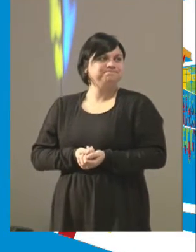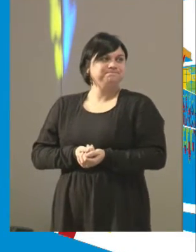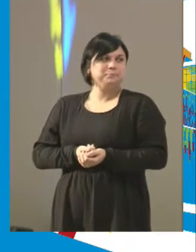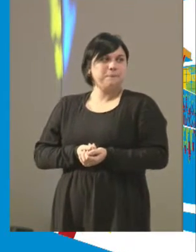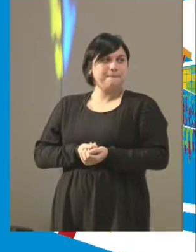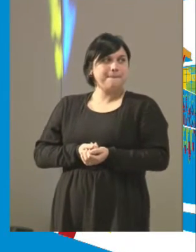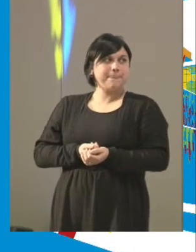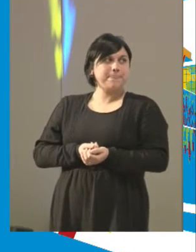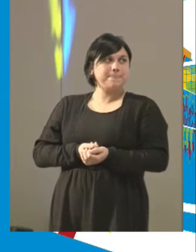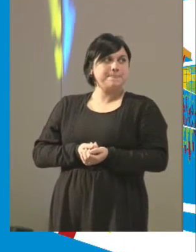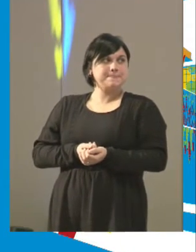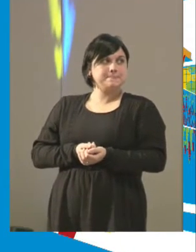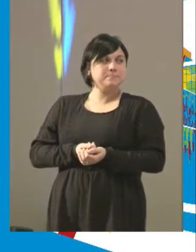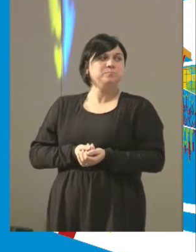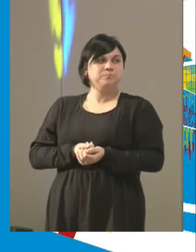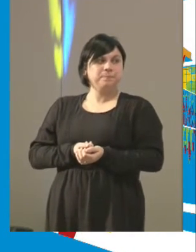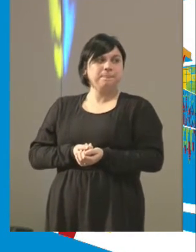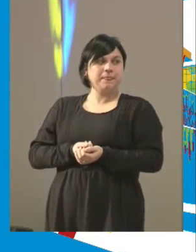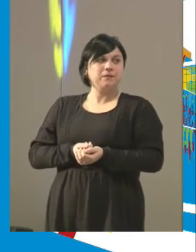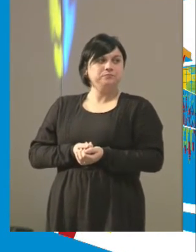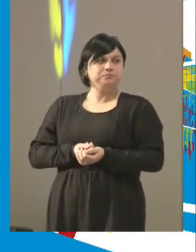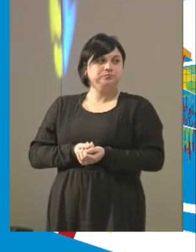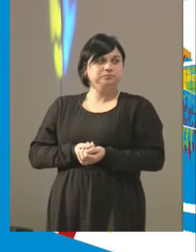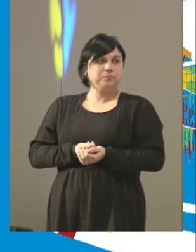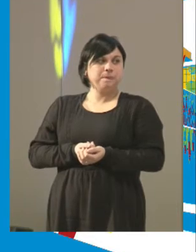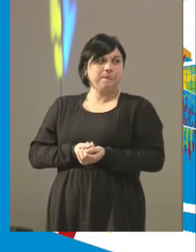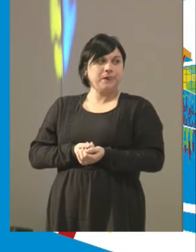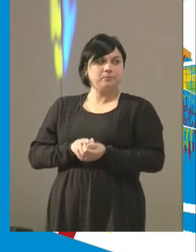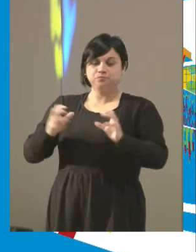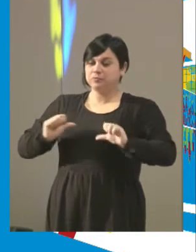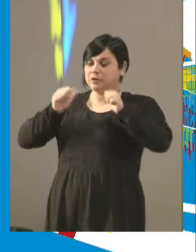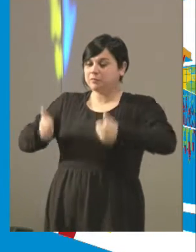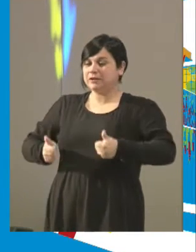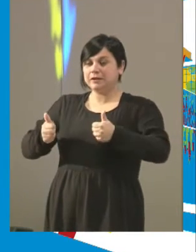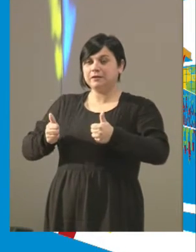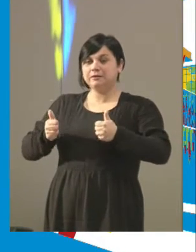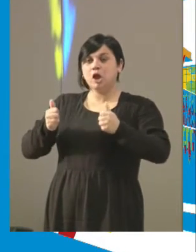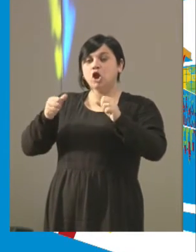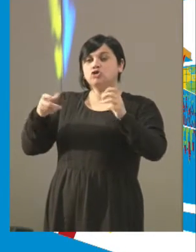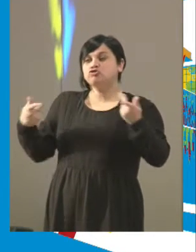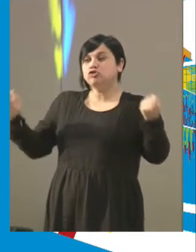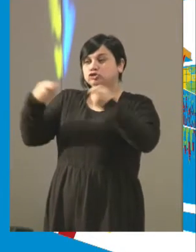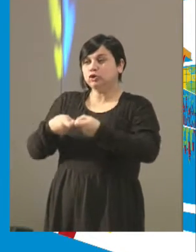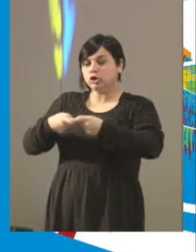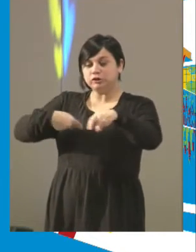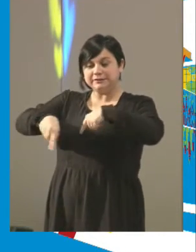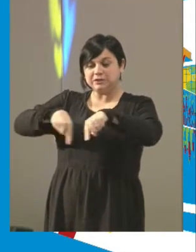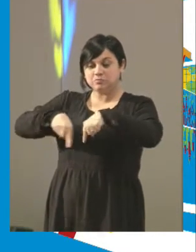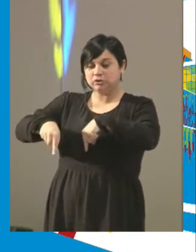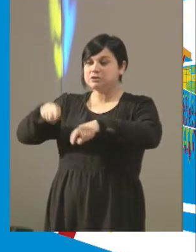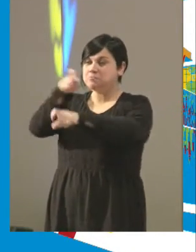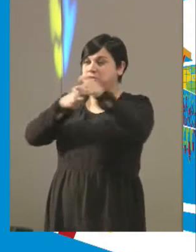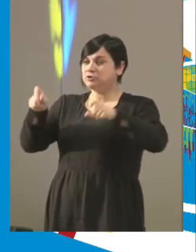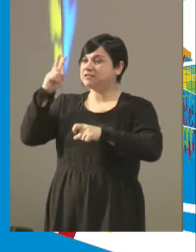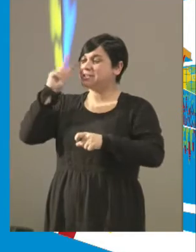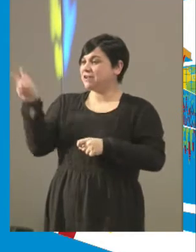A ver, eso es, ahí estamos. Vale. Voy a empezar por introducir el consorcio de transportes. Yo entiendo que para los que vengáis desde